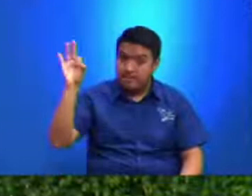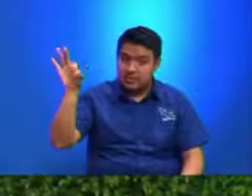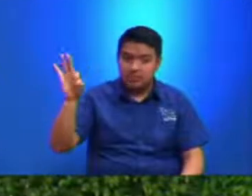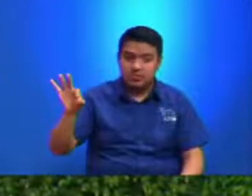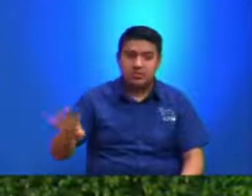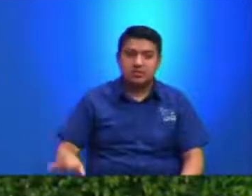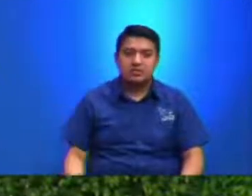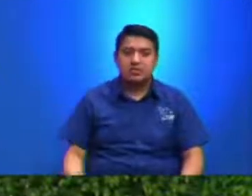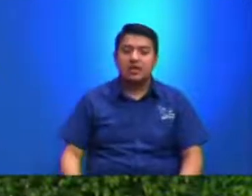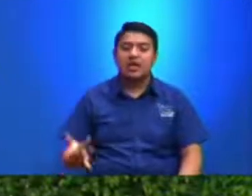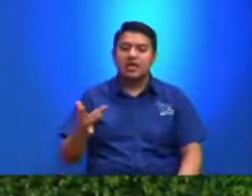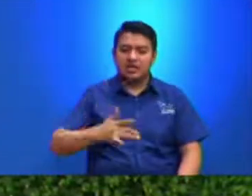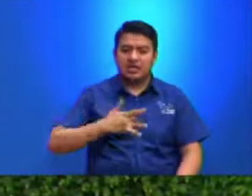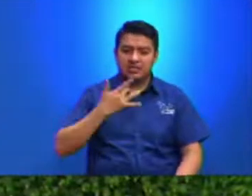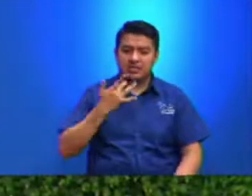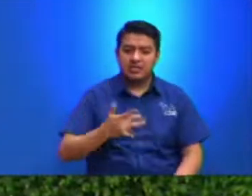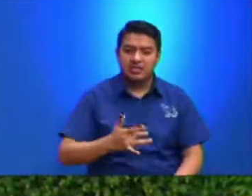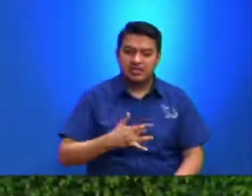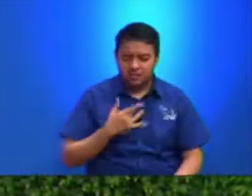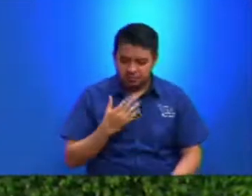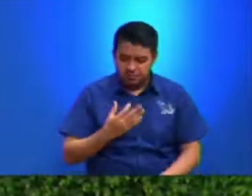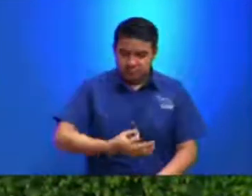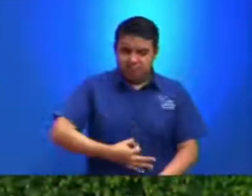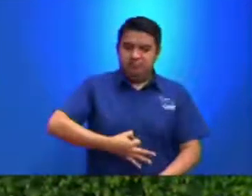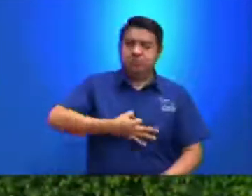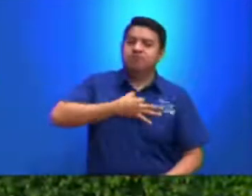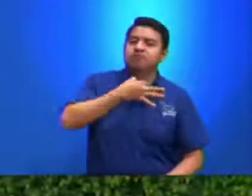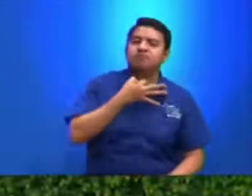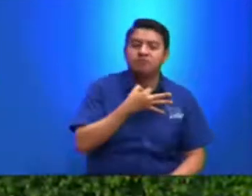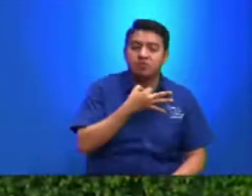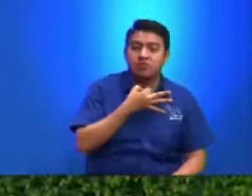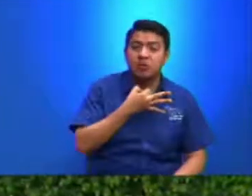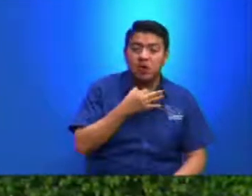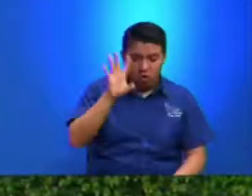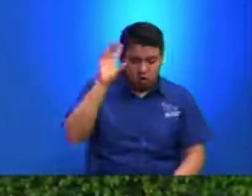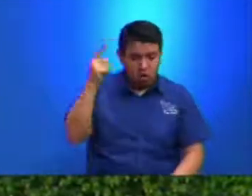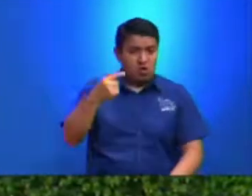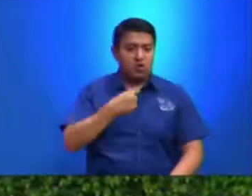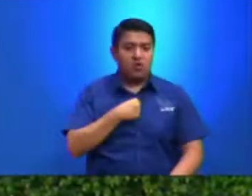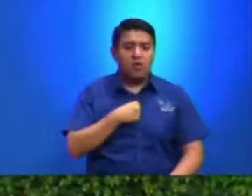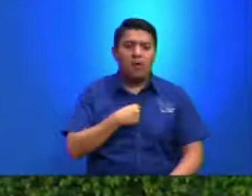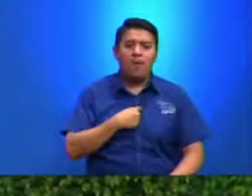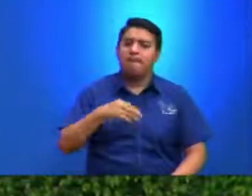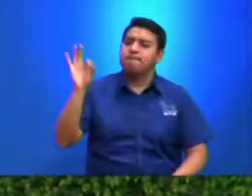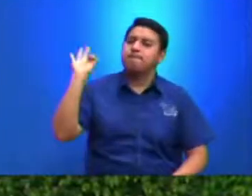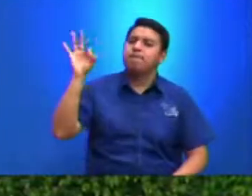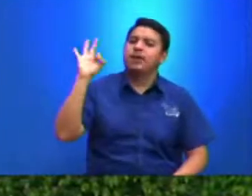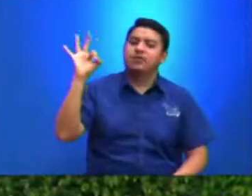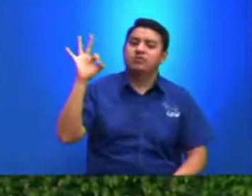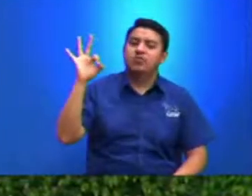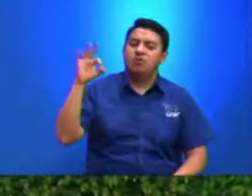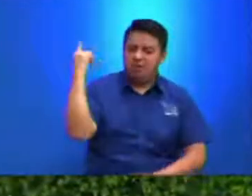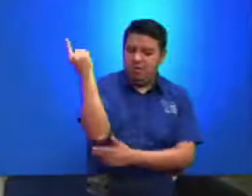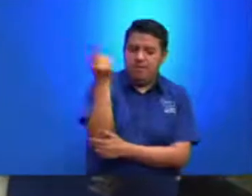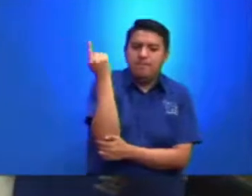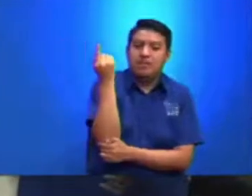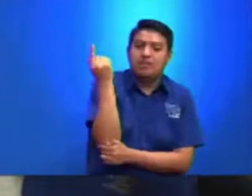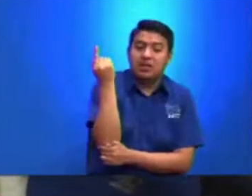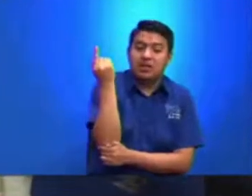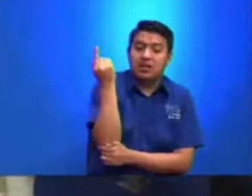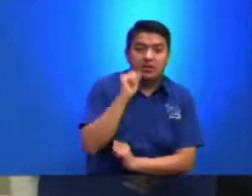el incienso de la adoración que le pertenece a Dios. Y hermano,